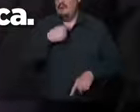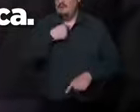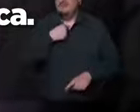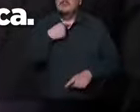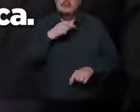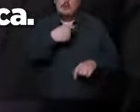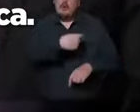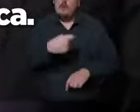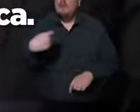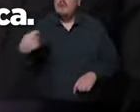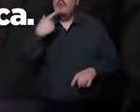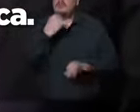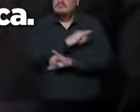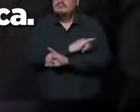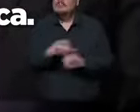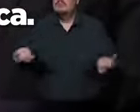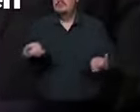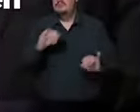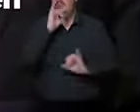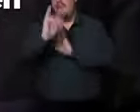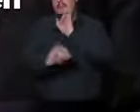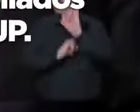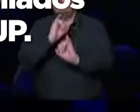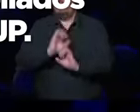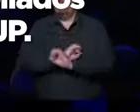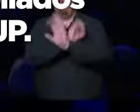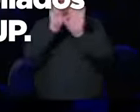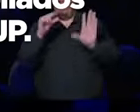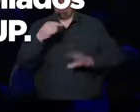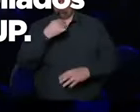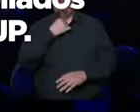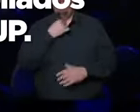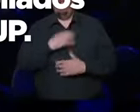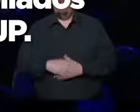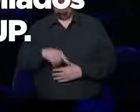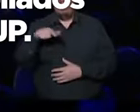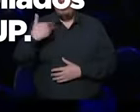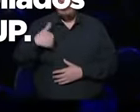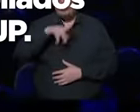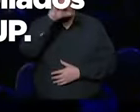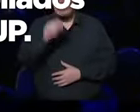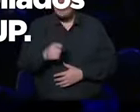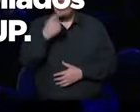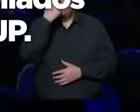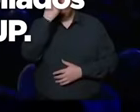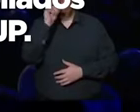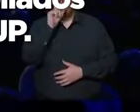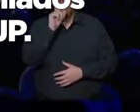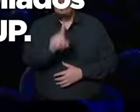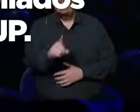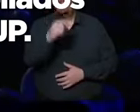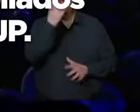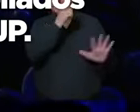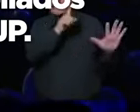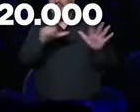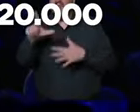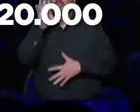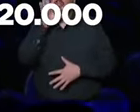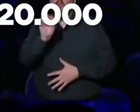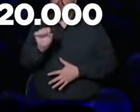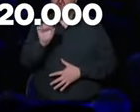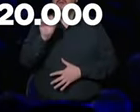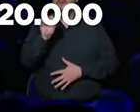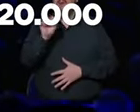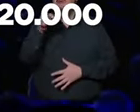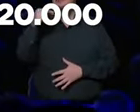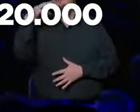jubilada lo que eso significa hoy en la Argentina hay 21,750 jubilados de afjp cobran